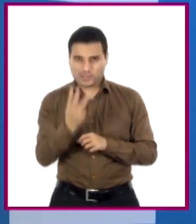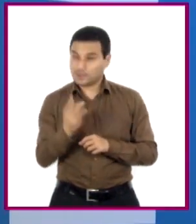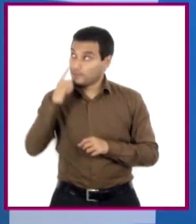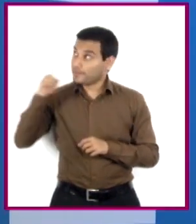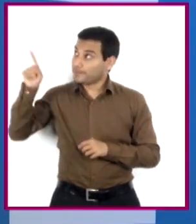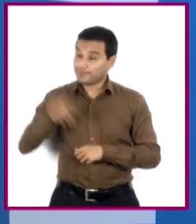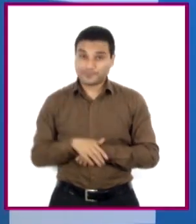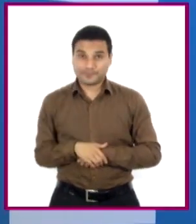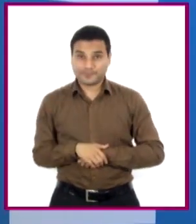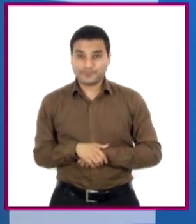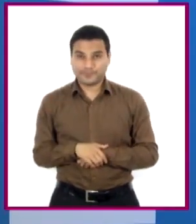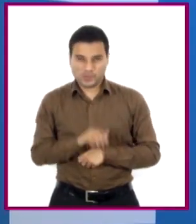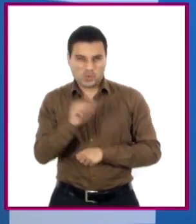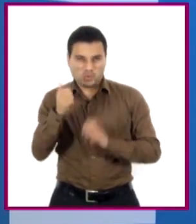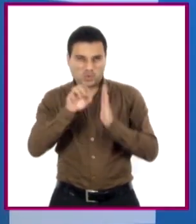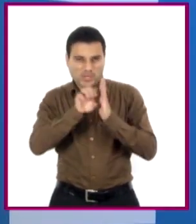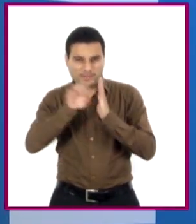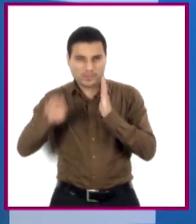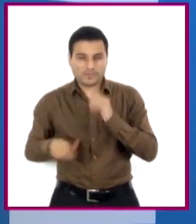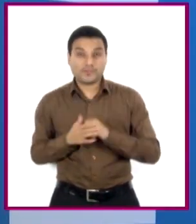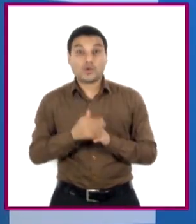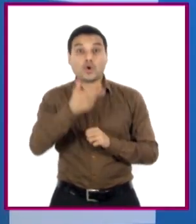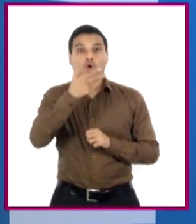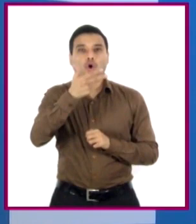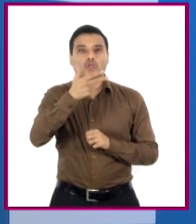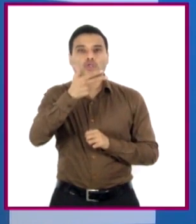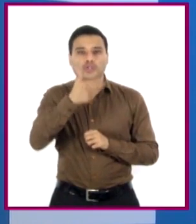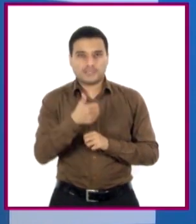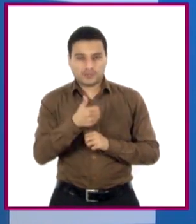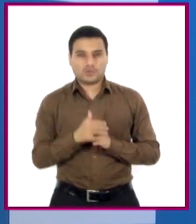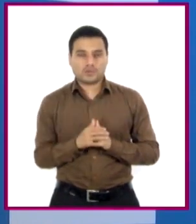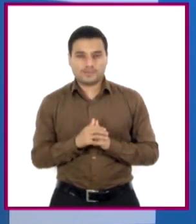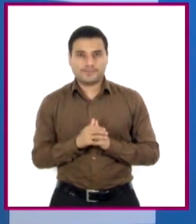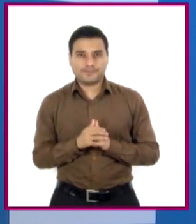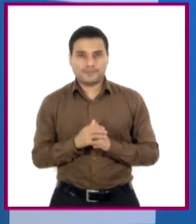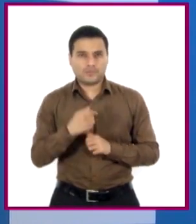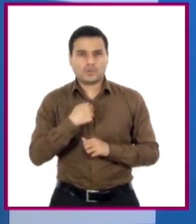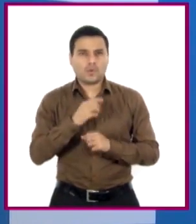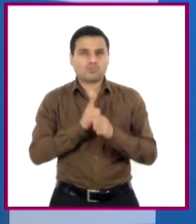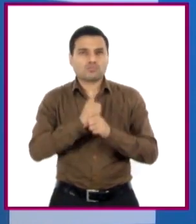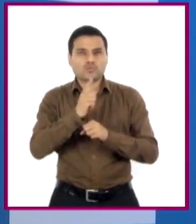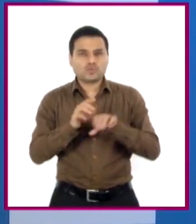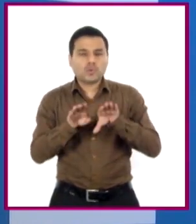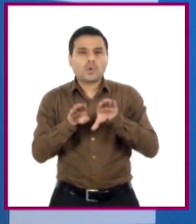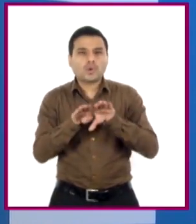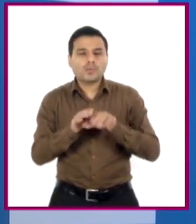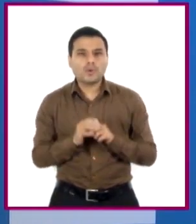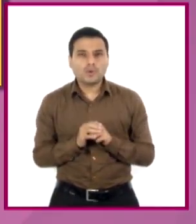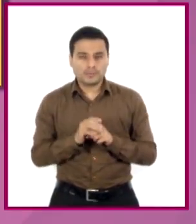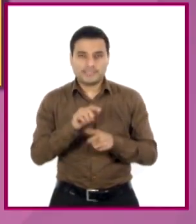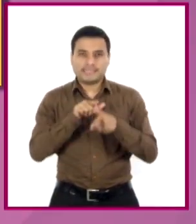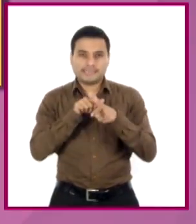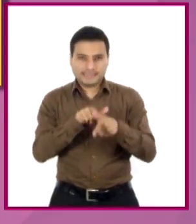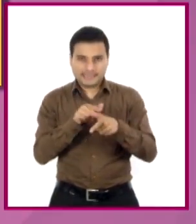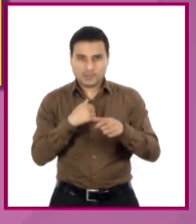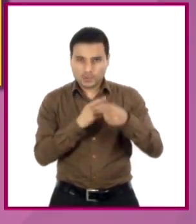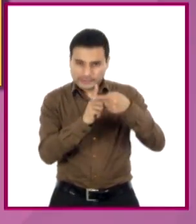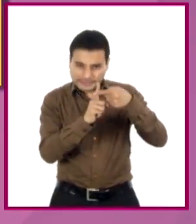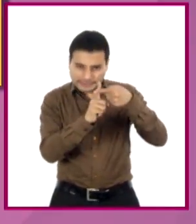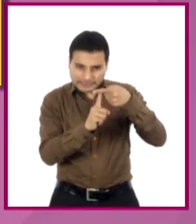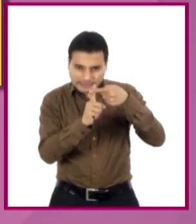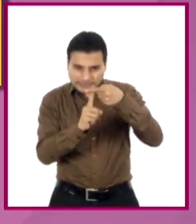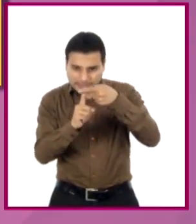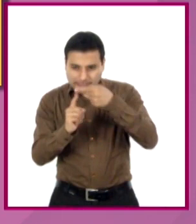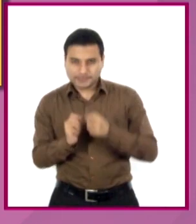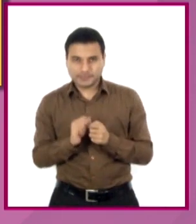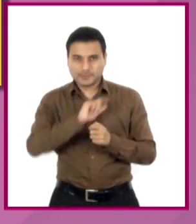fracción impropia es 8/6. Una de tantas formas para poder ubicarla es continuar dividiendo el siguiente entero